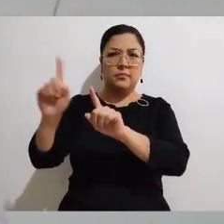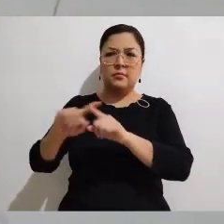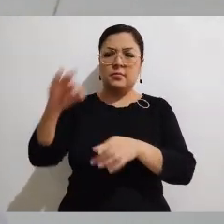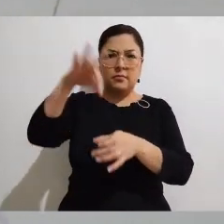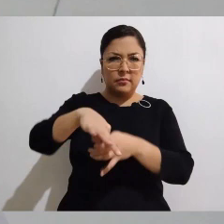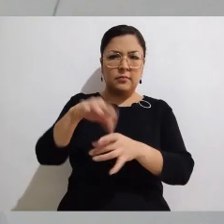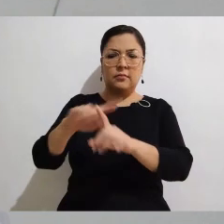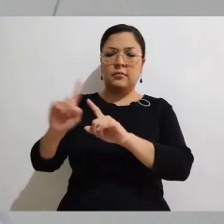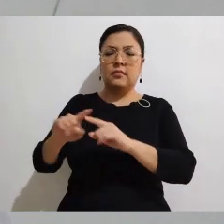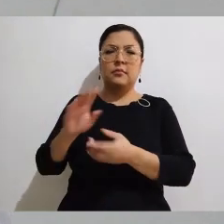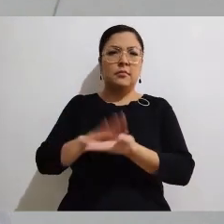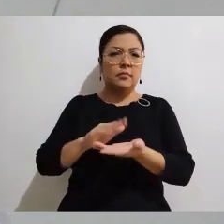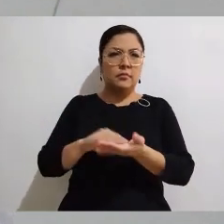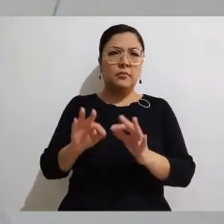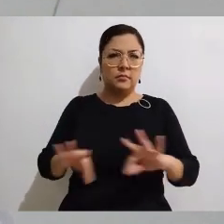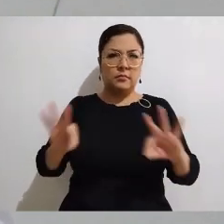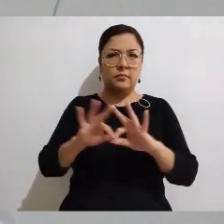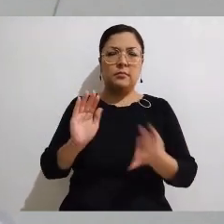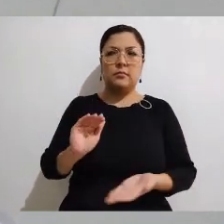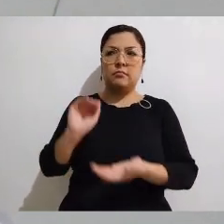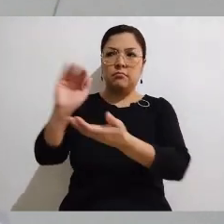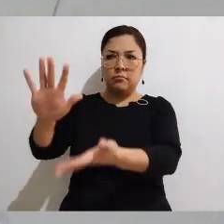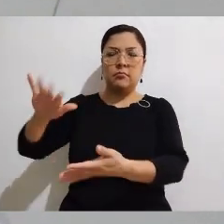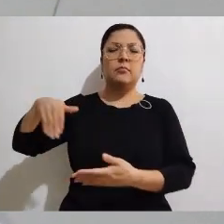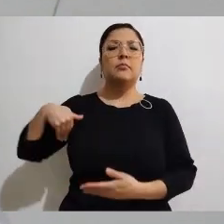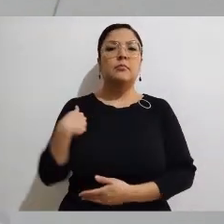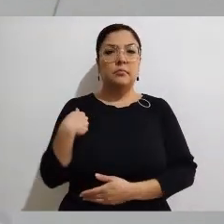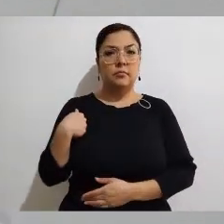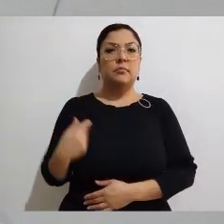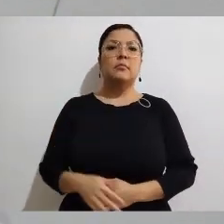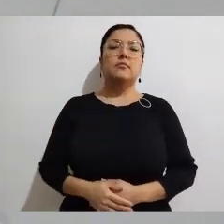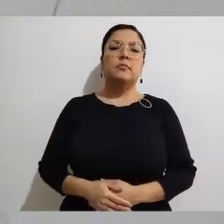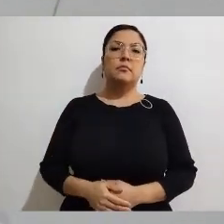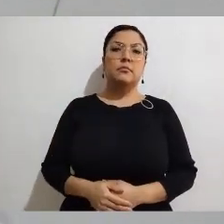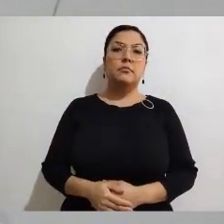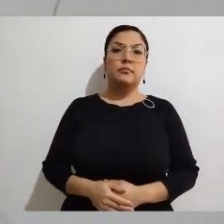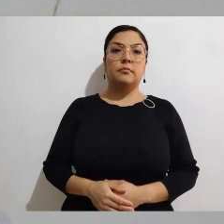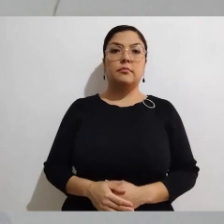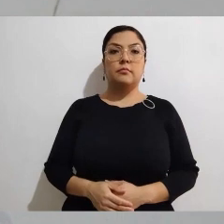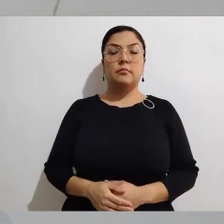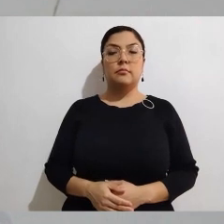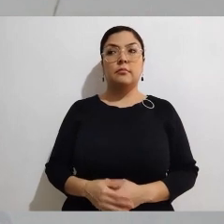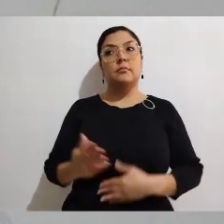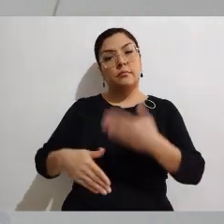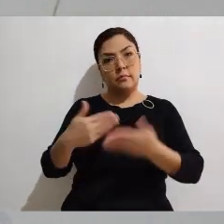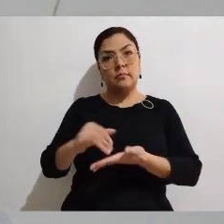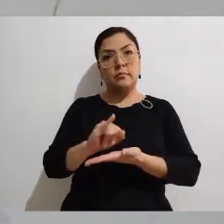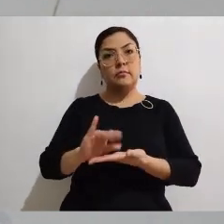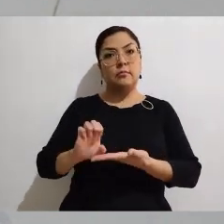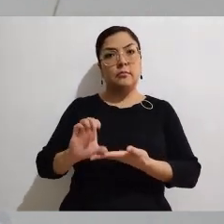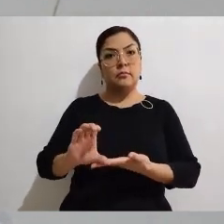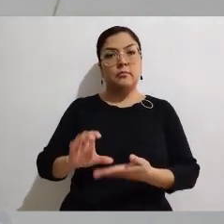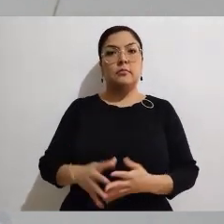electorales, boletas electorales. También a veces hay que ampliarse un poco. Al final del día, el Instituto Electoral de